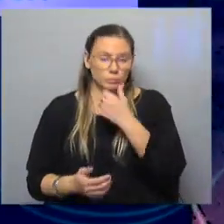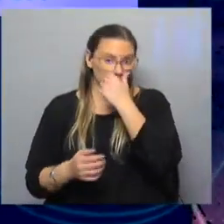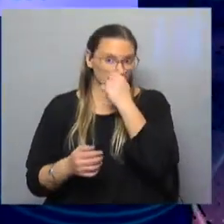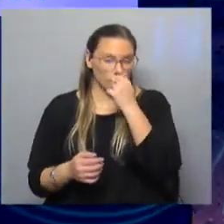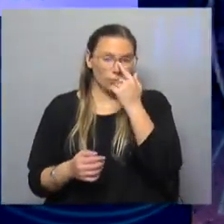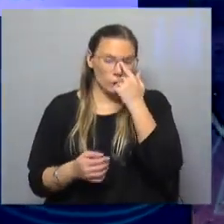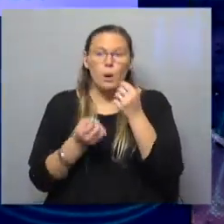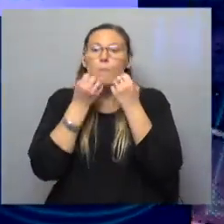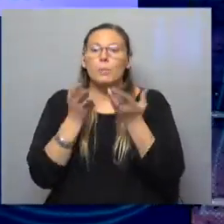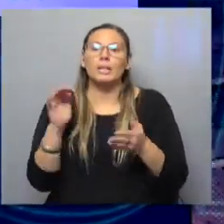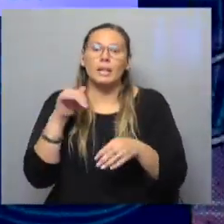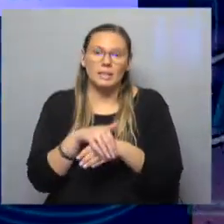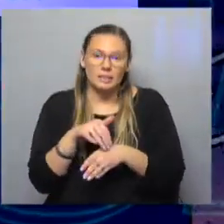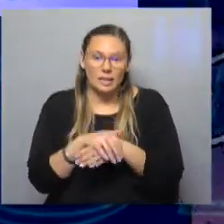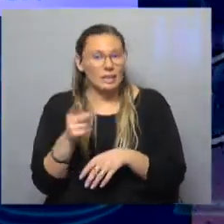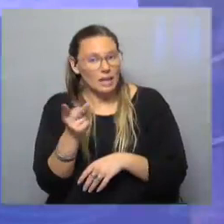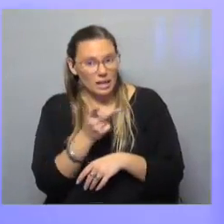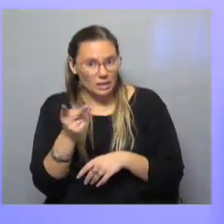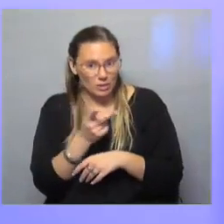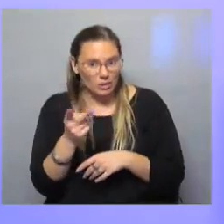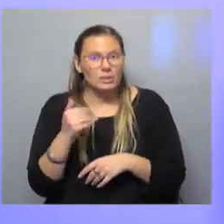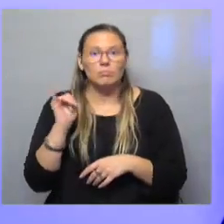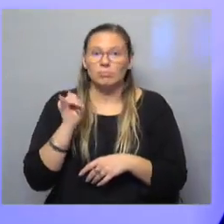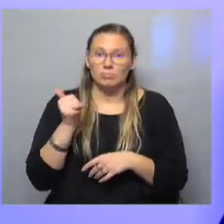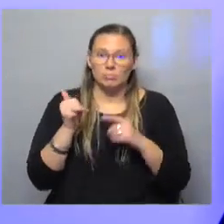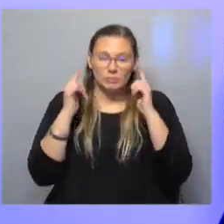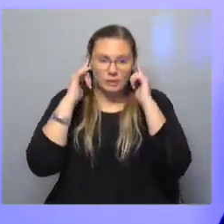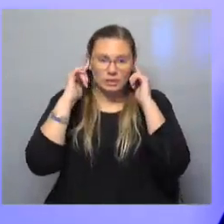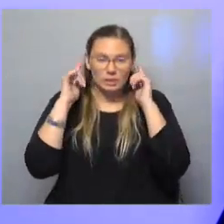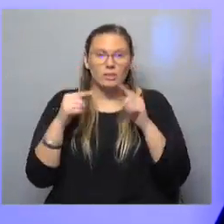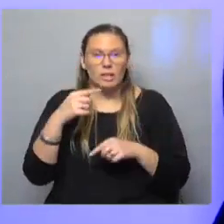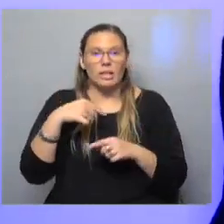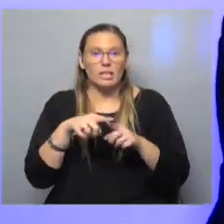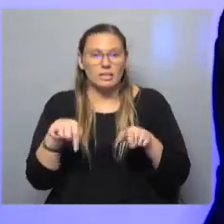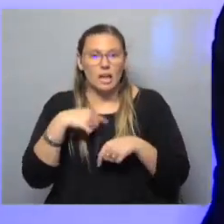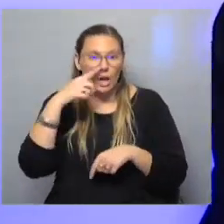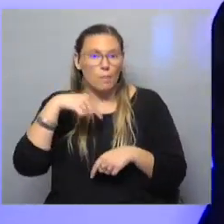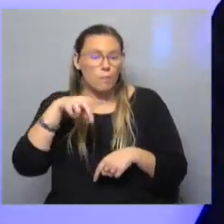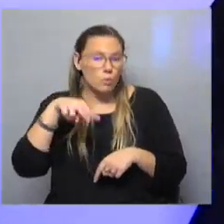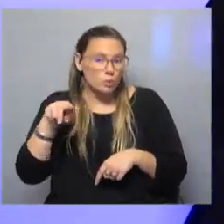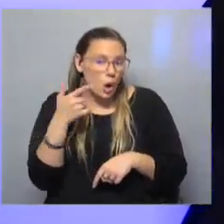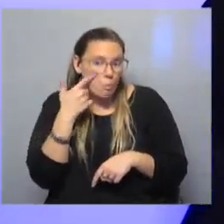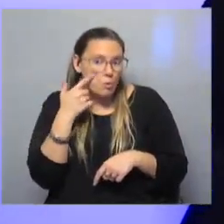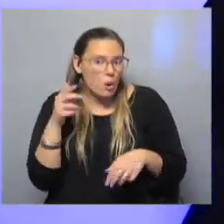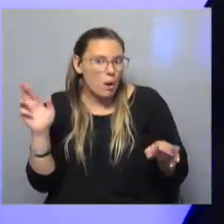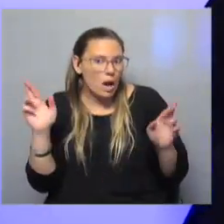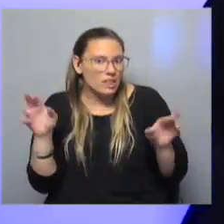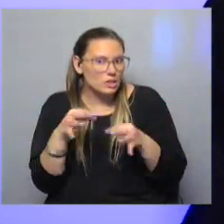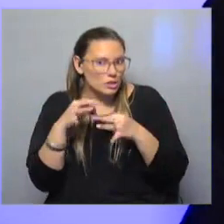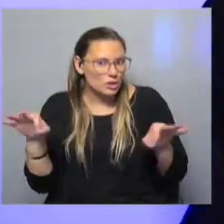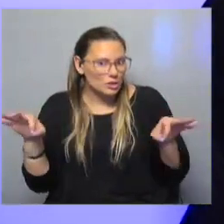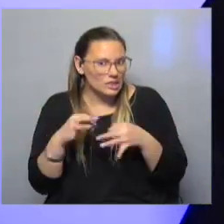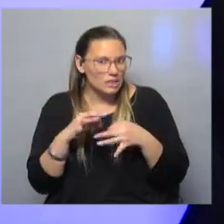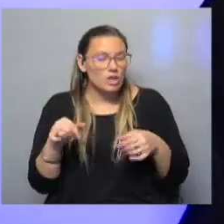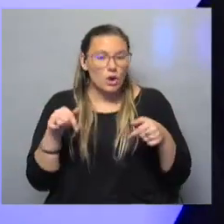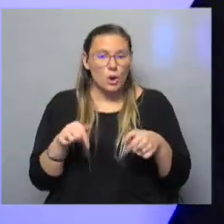Buenas tardes, Noe. Buenas tardes, Nati, ahí en el piso. Exactamente, sí, estoy en la sala del museo, en plena prueba de sonido, porque, bueno,